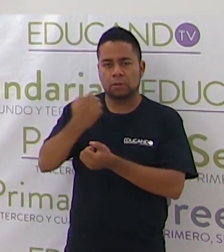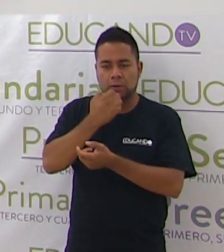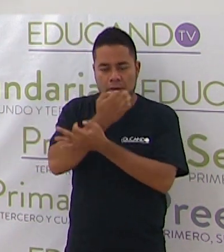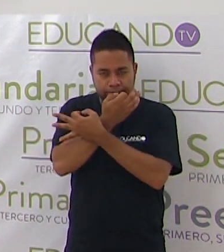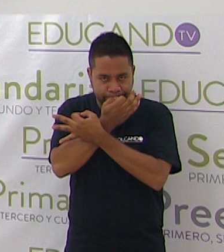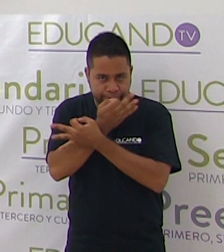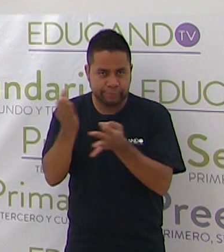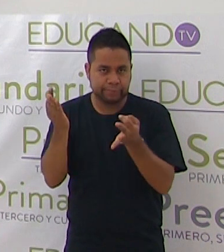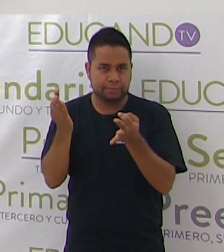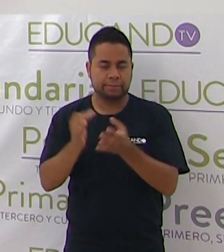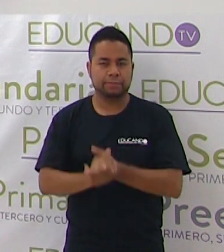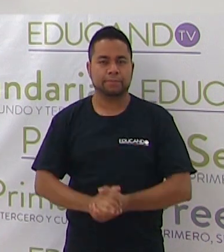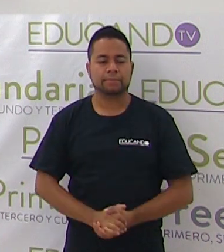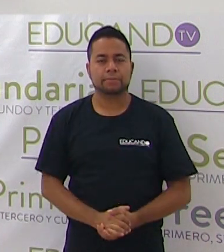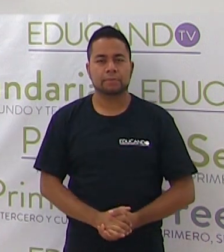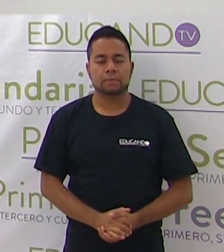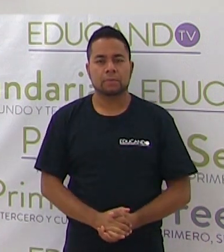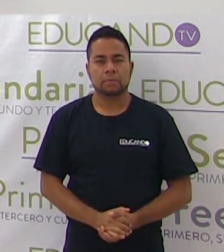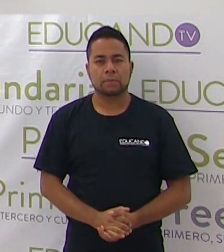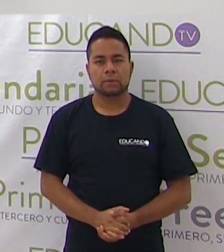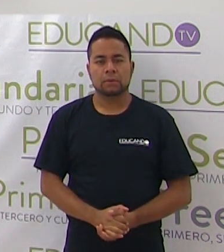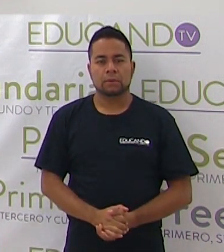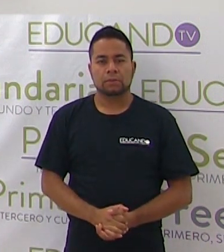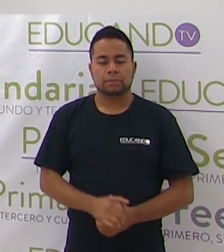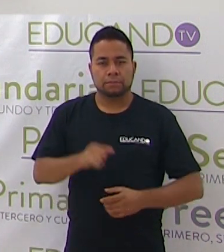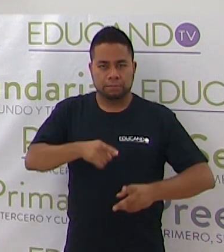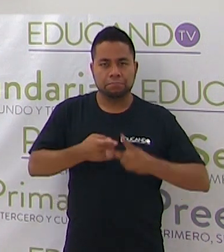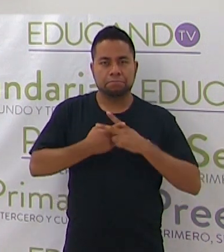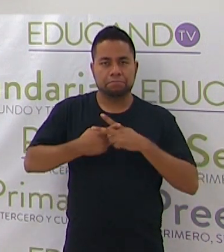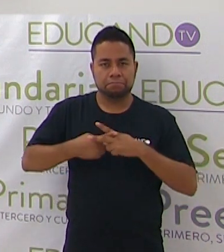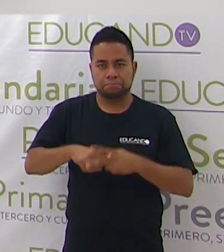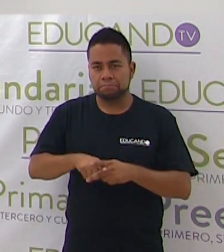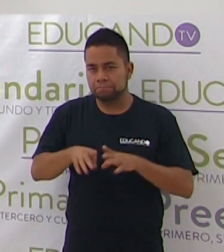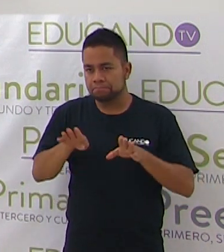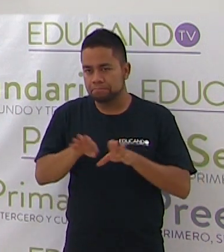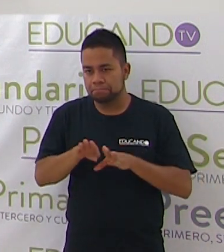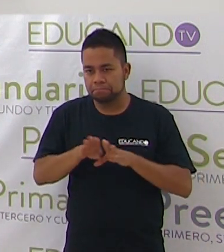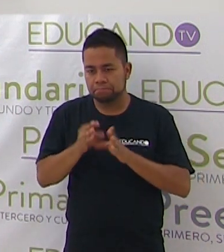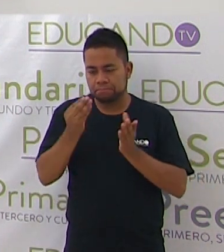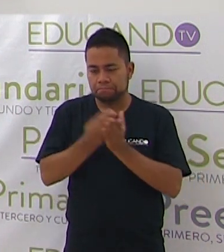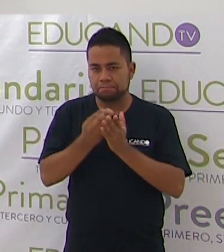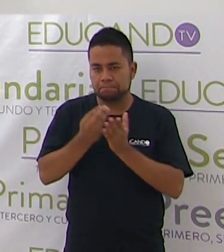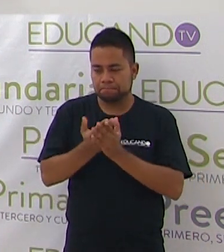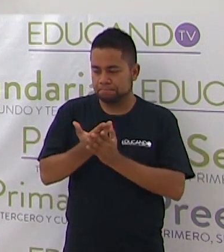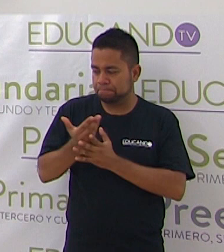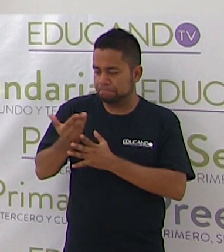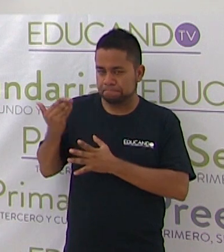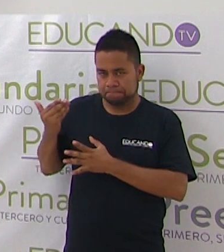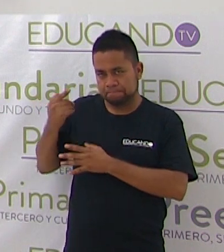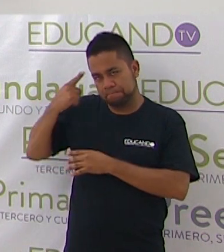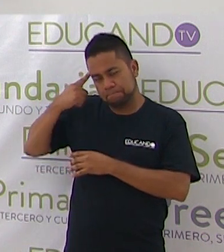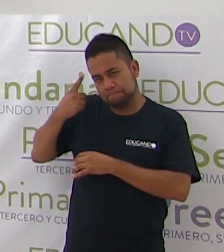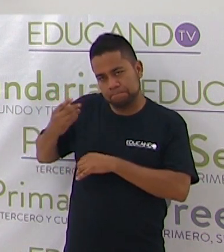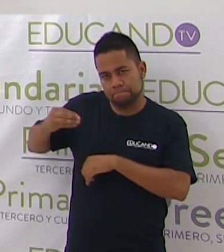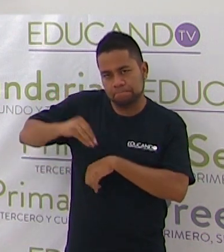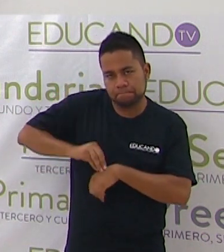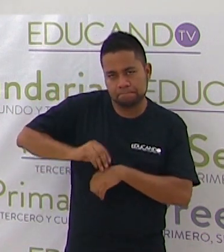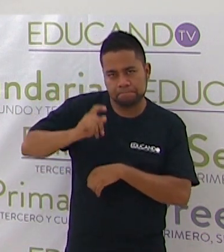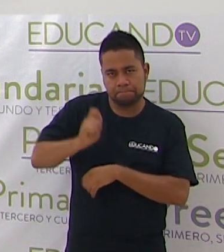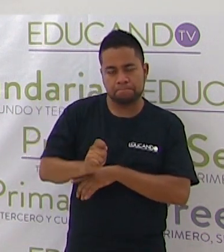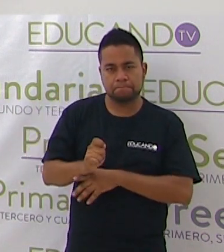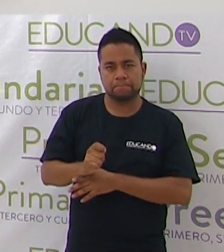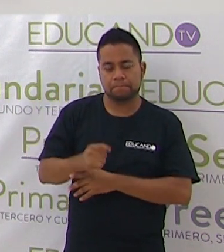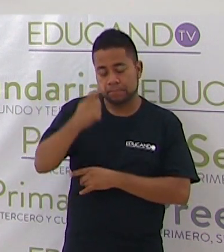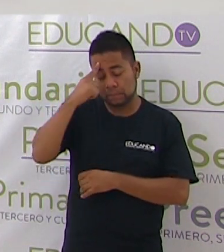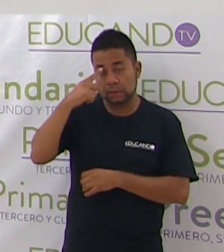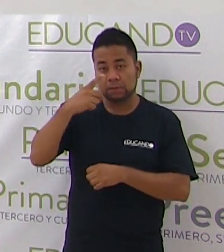comunidad escolar. Y vamos a empezar recapitulando lo de la sesión primera. En